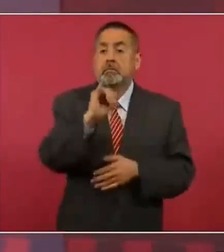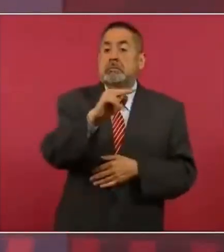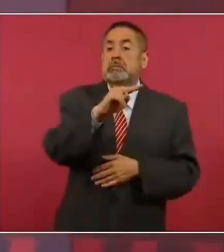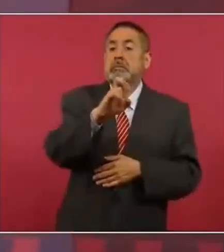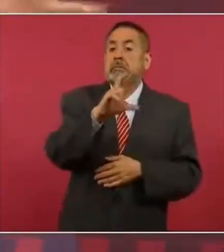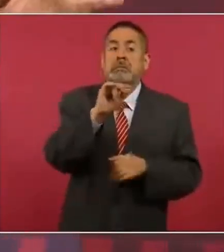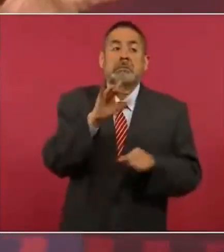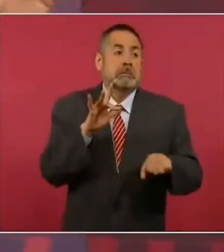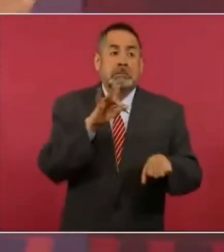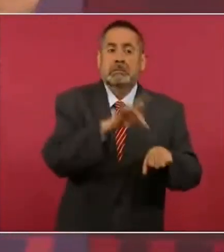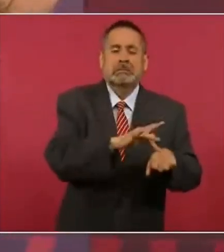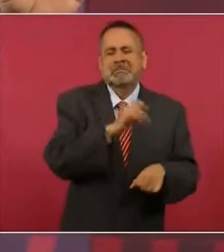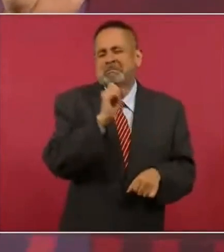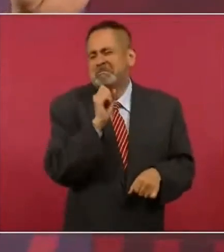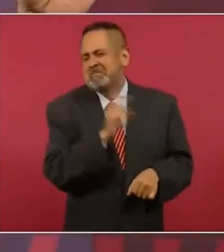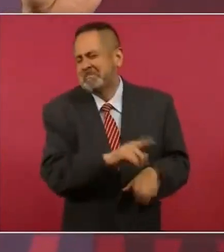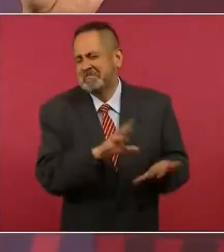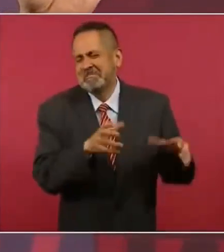este